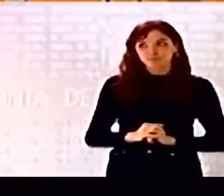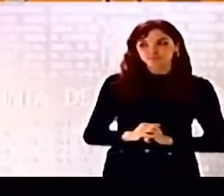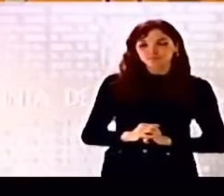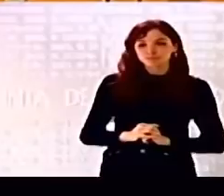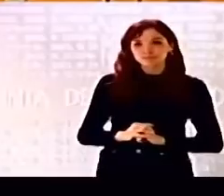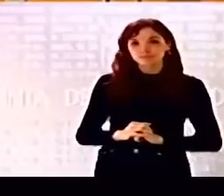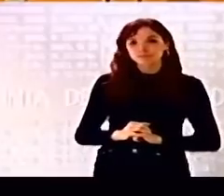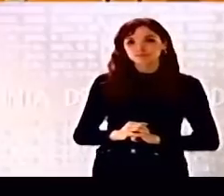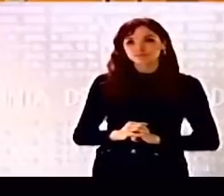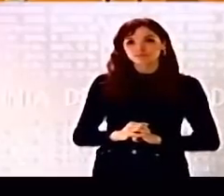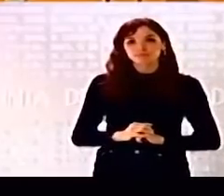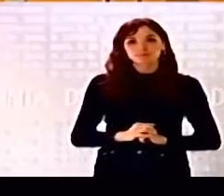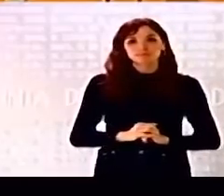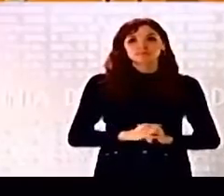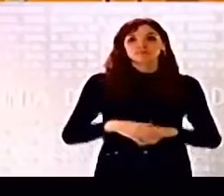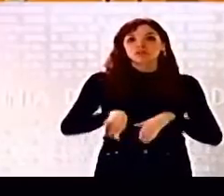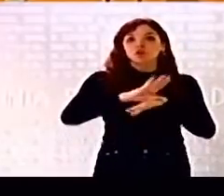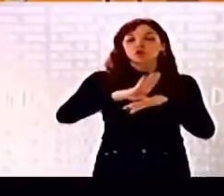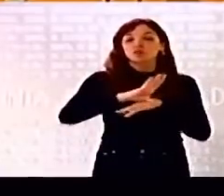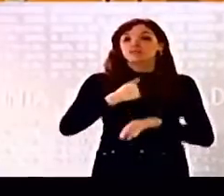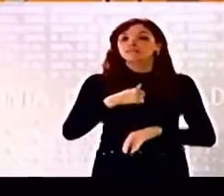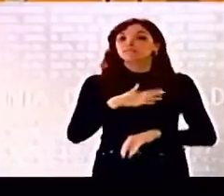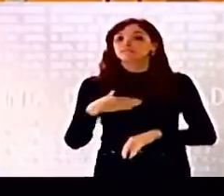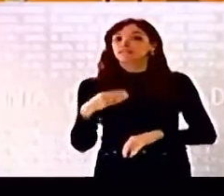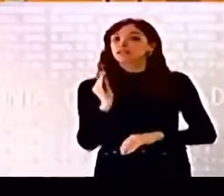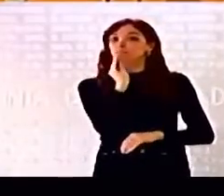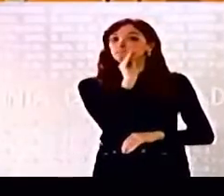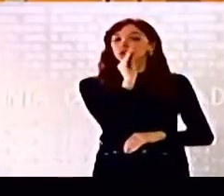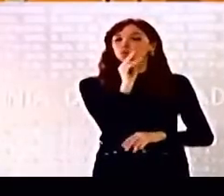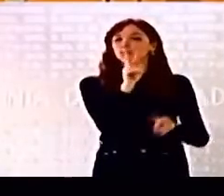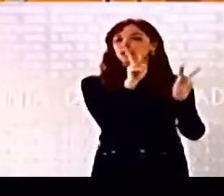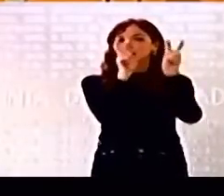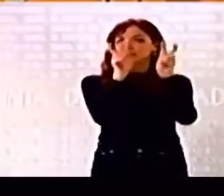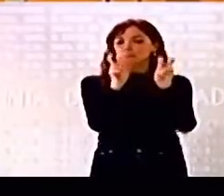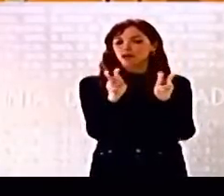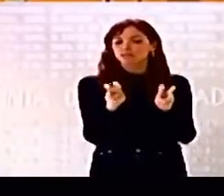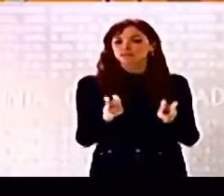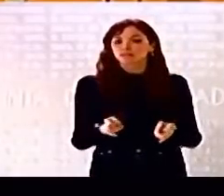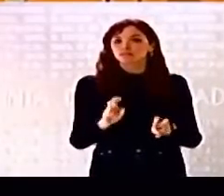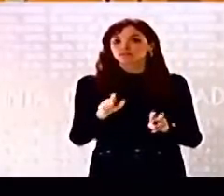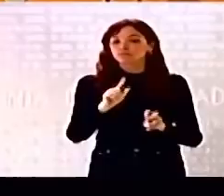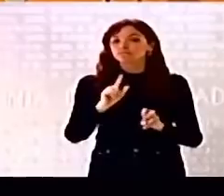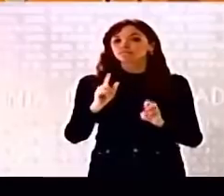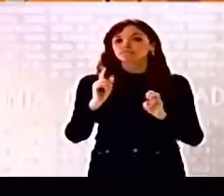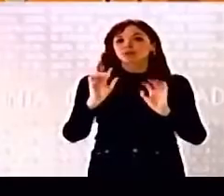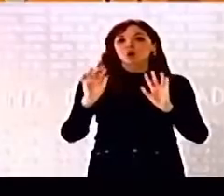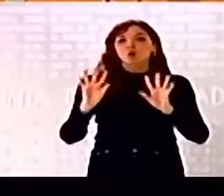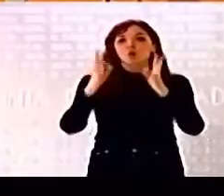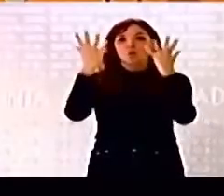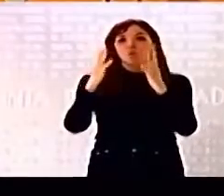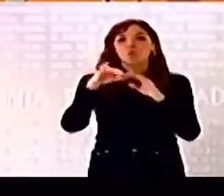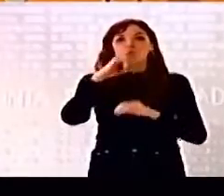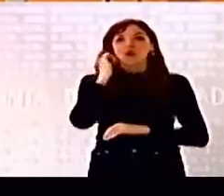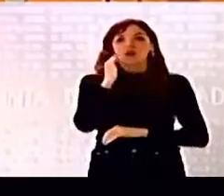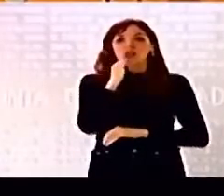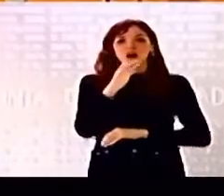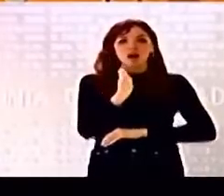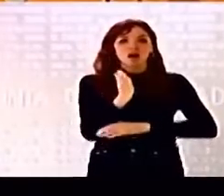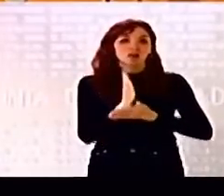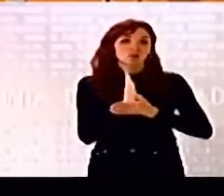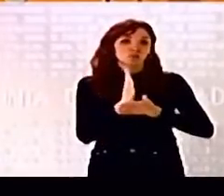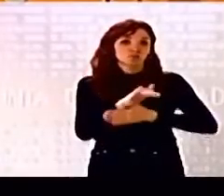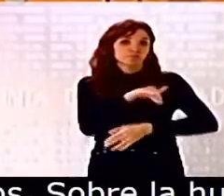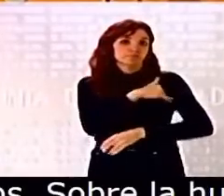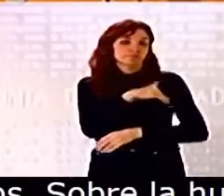sí. Consejero, le quería preguntar varios aspectos sobre la huelga de estudiantes entre institutos,